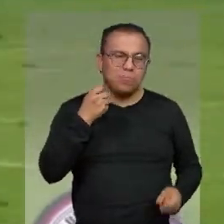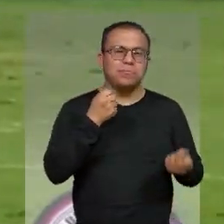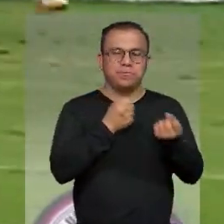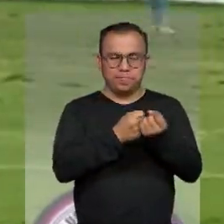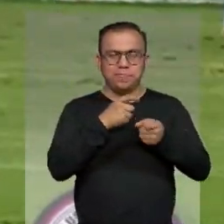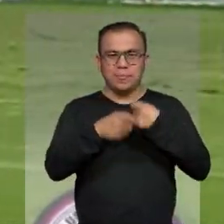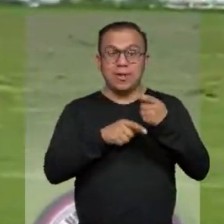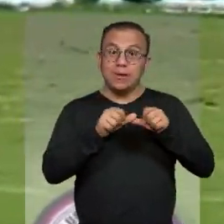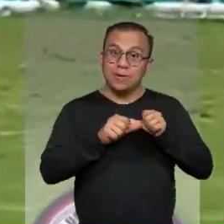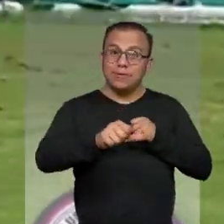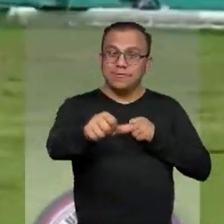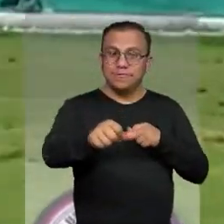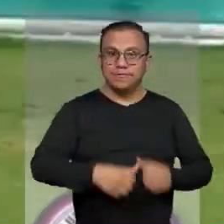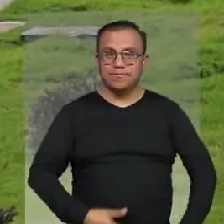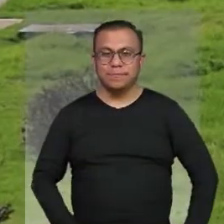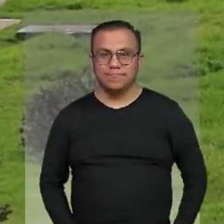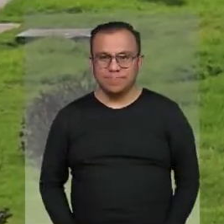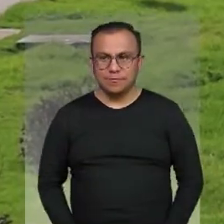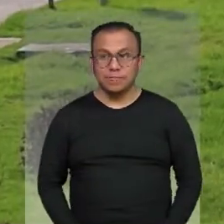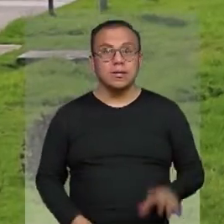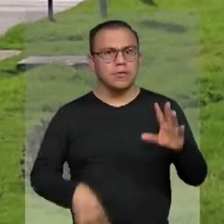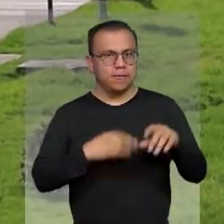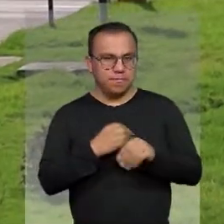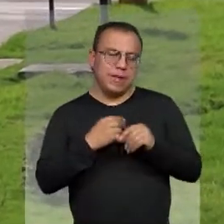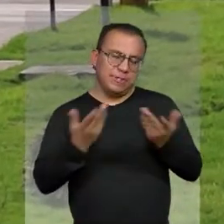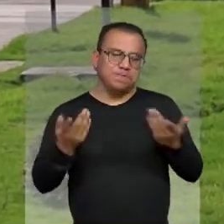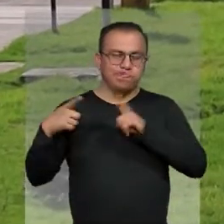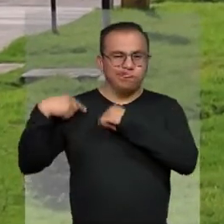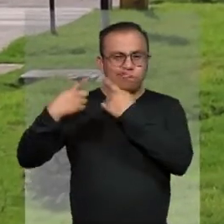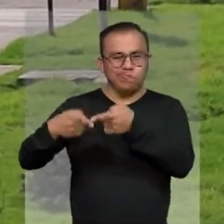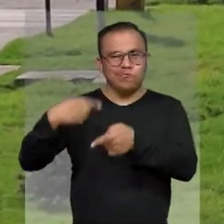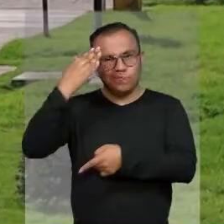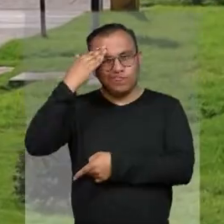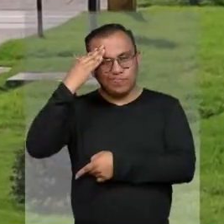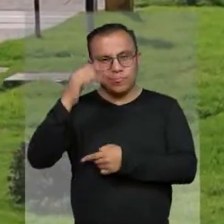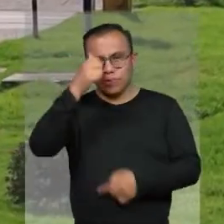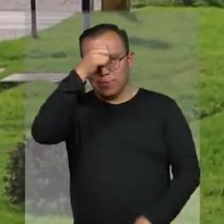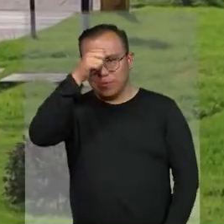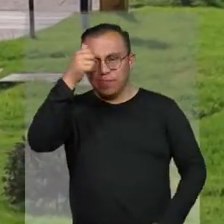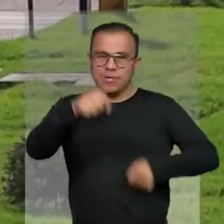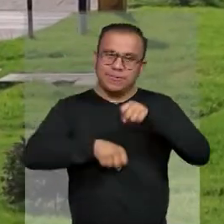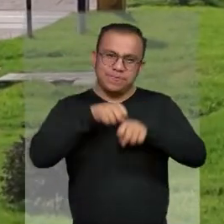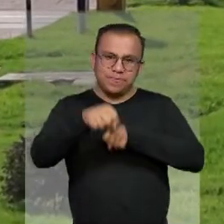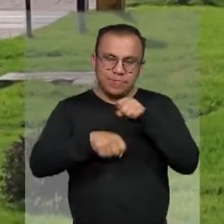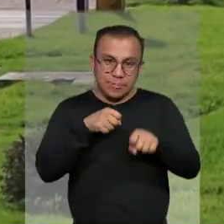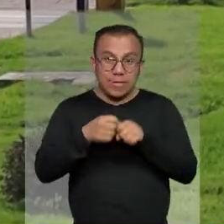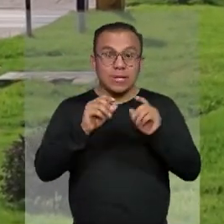torneo de larga duración. Además de la tradicional ciclovía dominical,